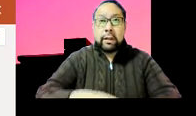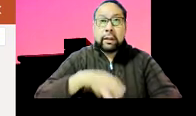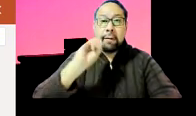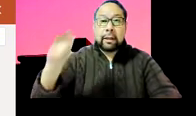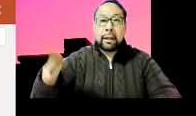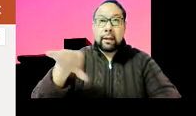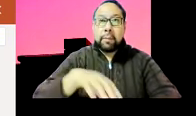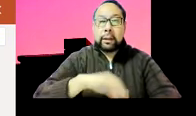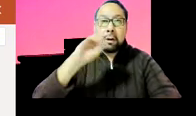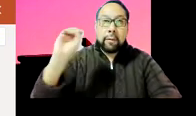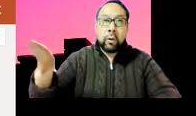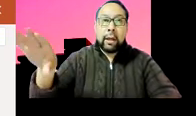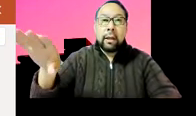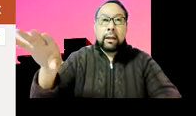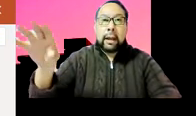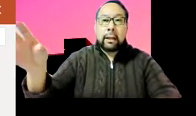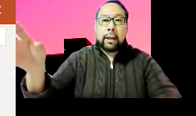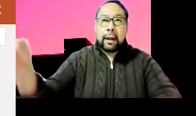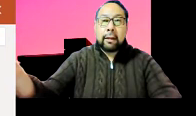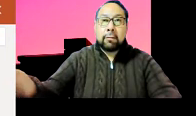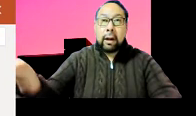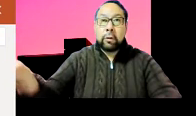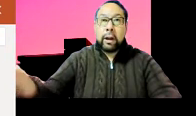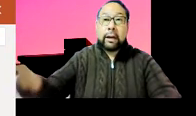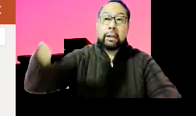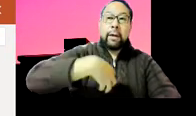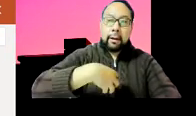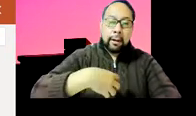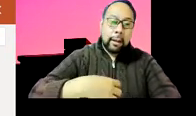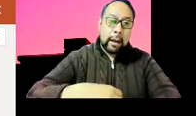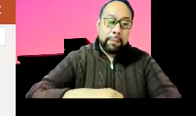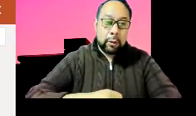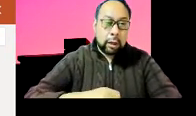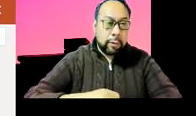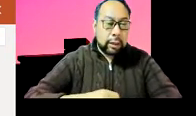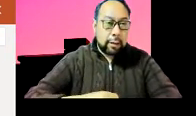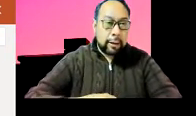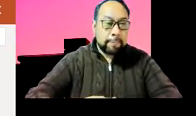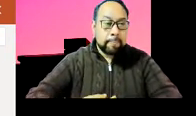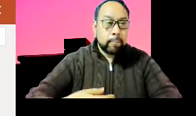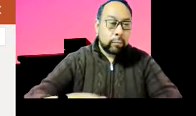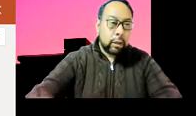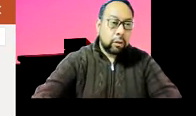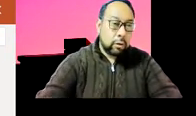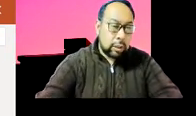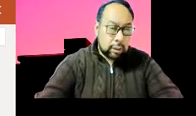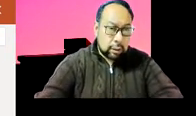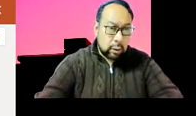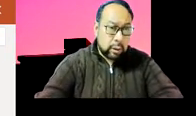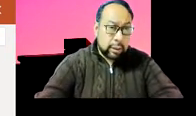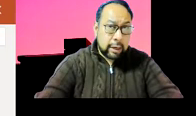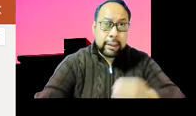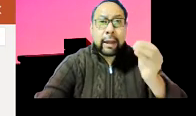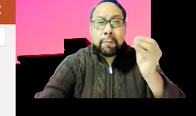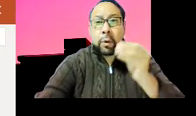comercial en donde aventaban las cáscaras de plátano a la basura y la cáscara o la basura regresaba a la persona que lo aventaba. Entonces,